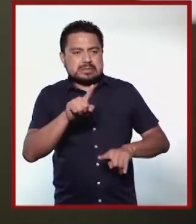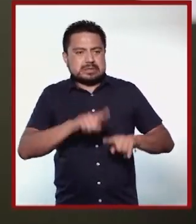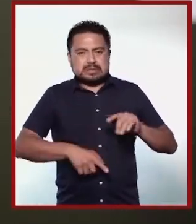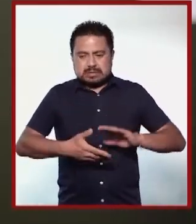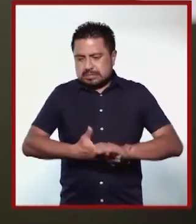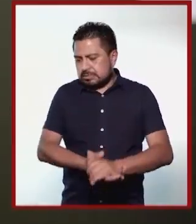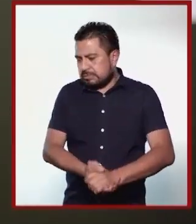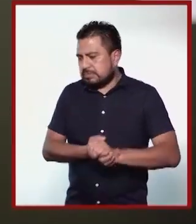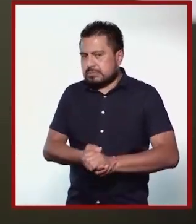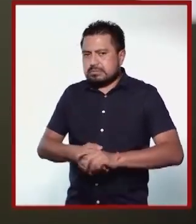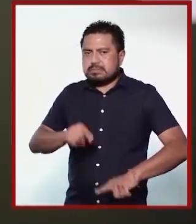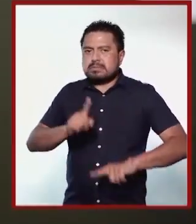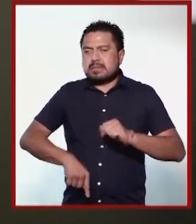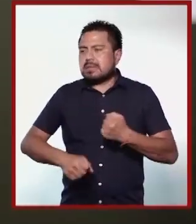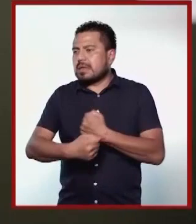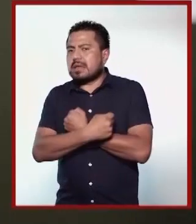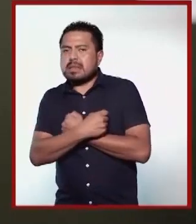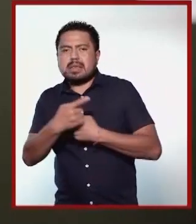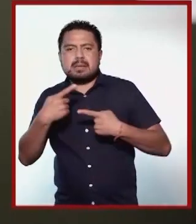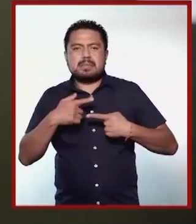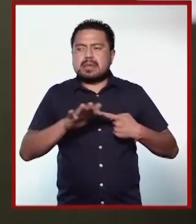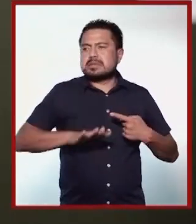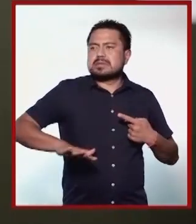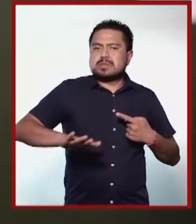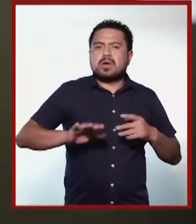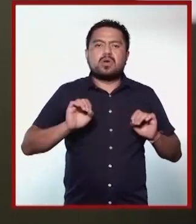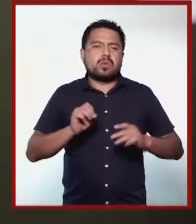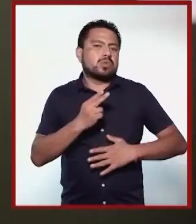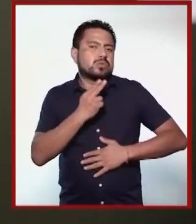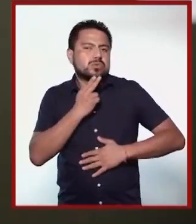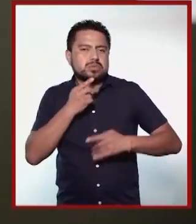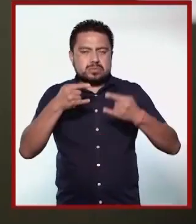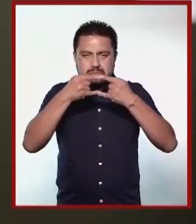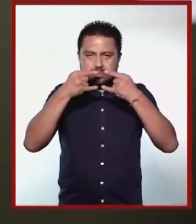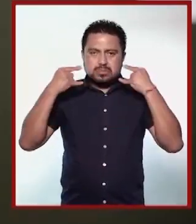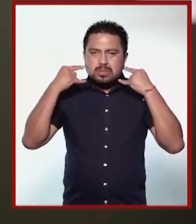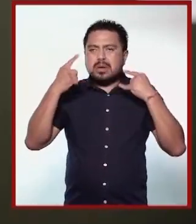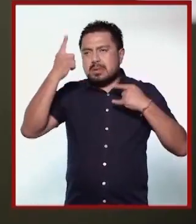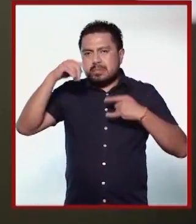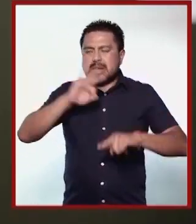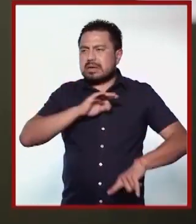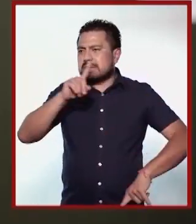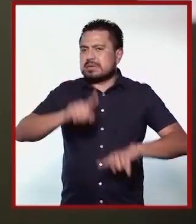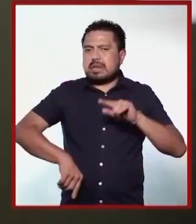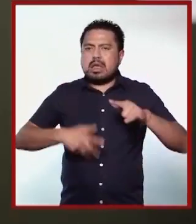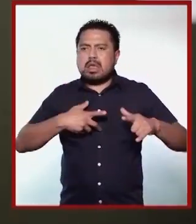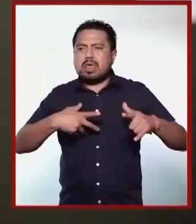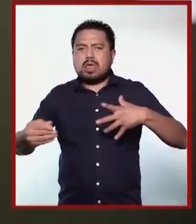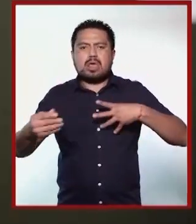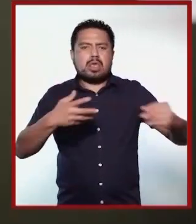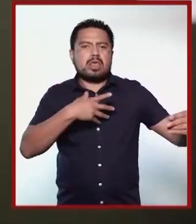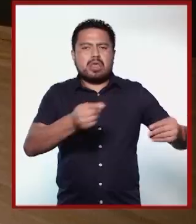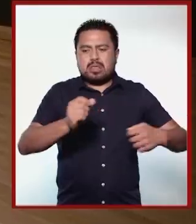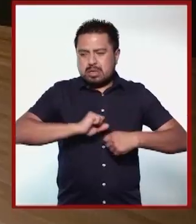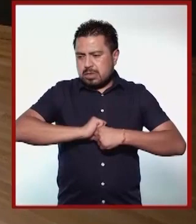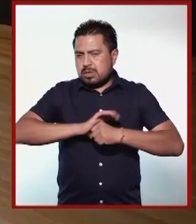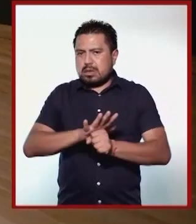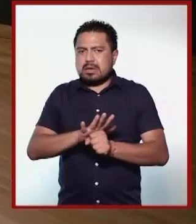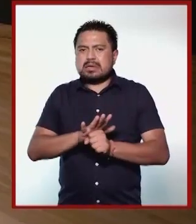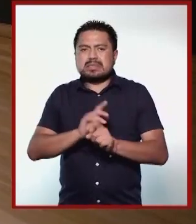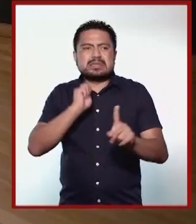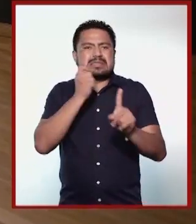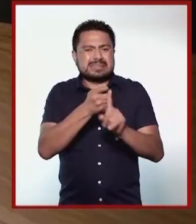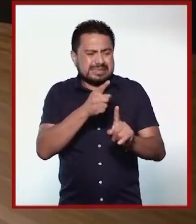saludar de mano o abrazo a las demás personas, o usar un cubrebocas para evitar los contagios de COVID-19. Se trata